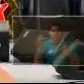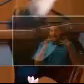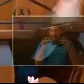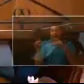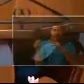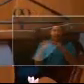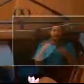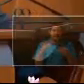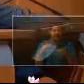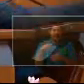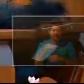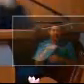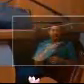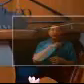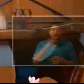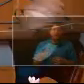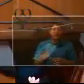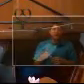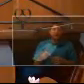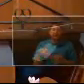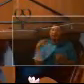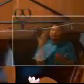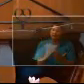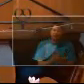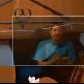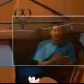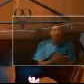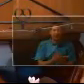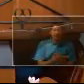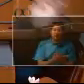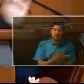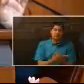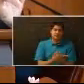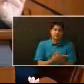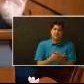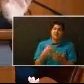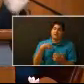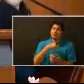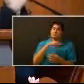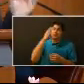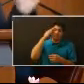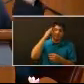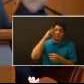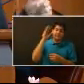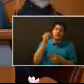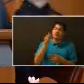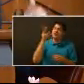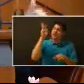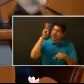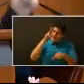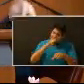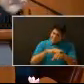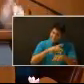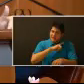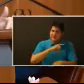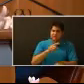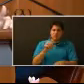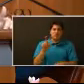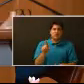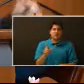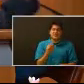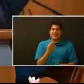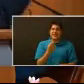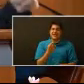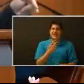batalla, que estamos tirados en medio de la batalla, que sepamos que más son los que están con